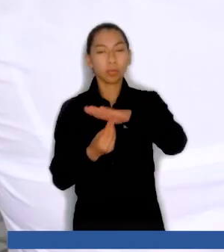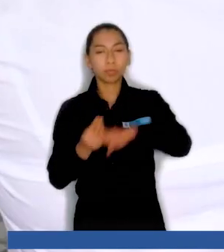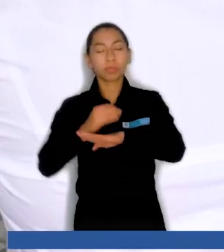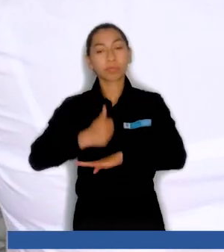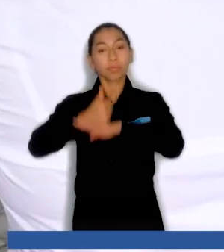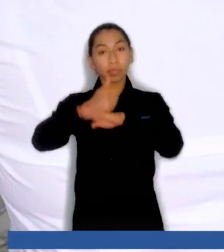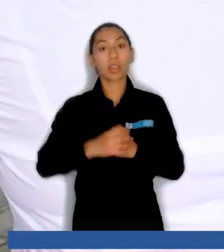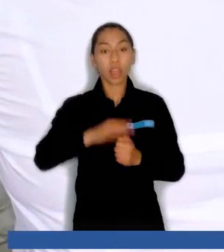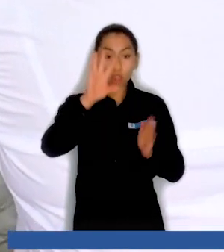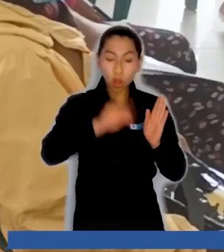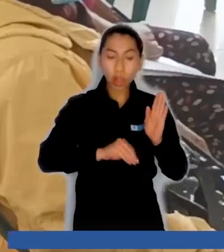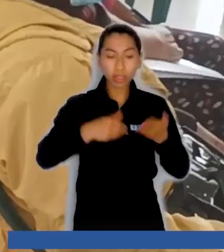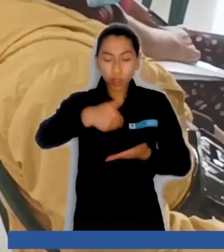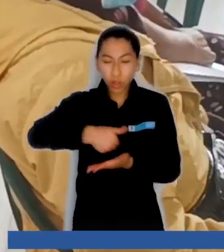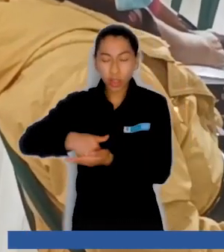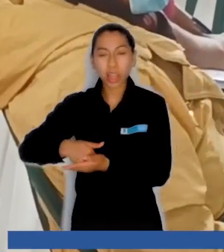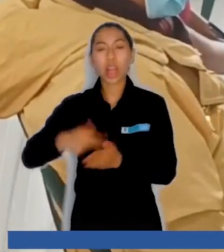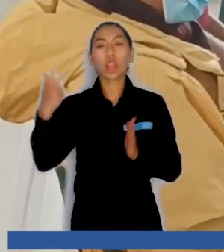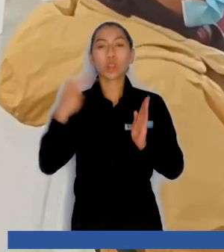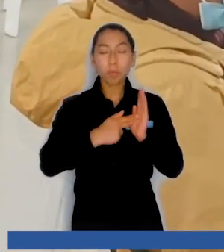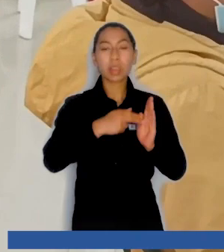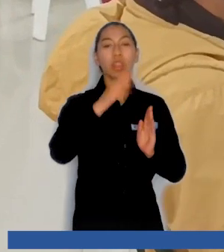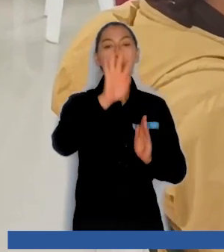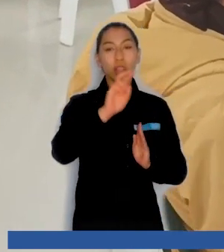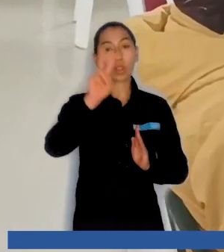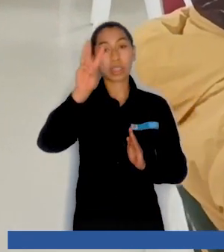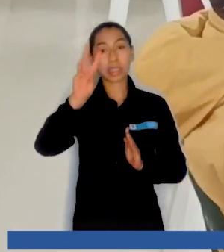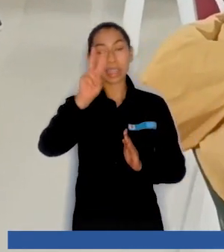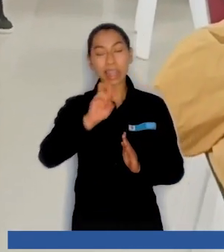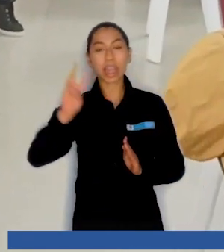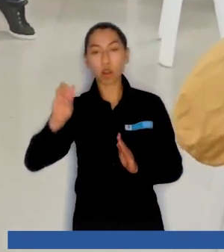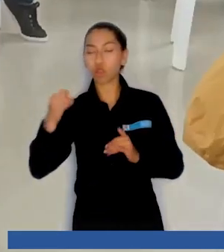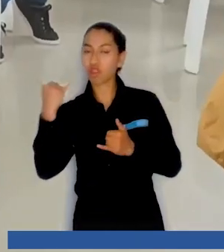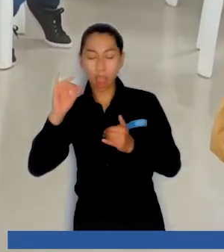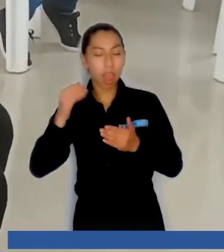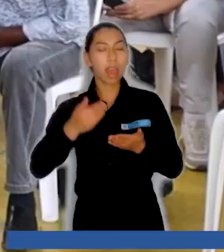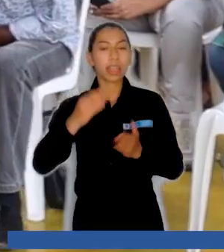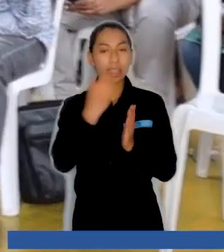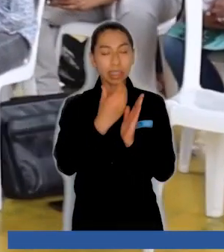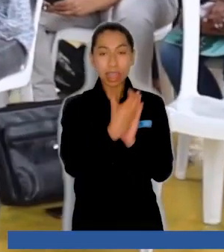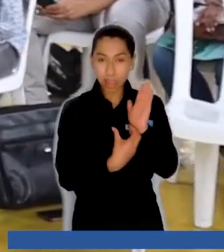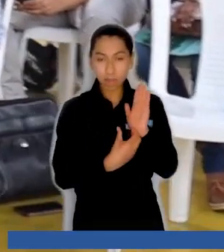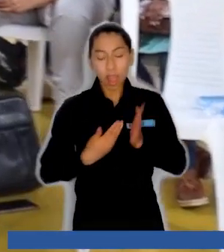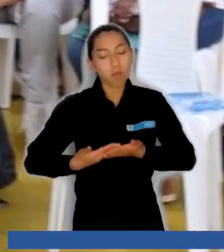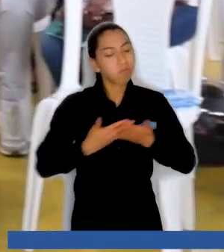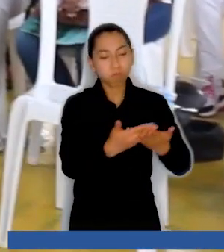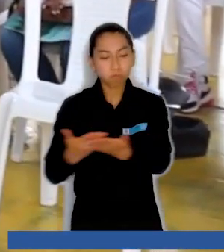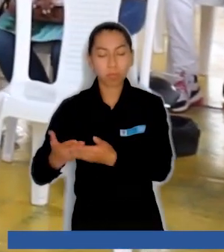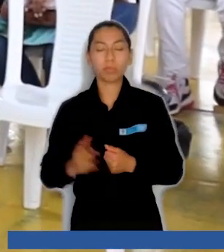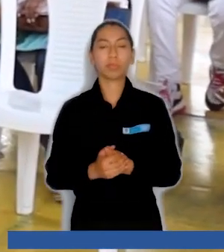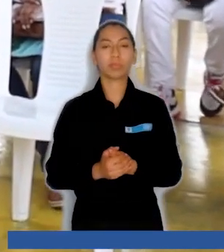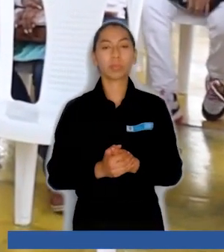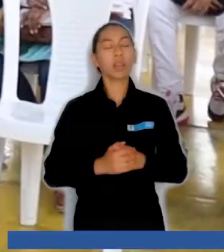que del total de solicitudes presentadas, 2.978 ya han sido tramitadas. Hacemos el llamado a todas las personas